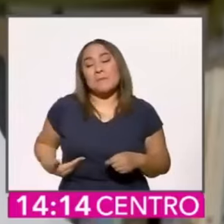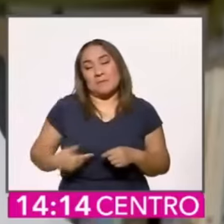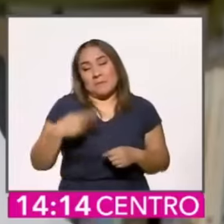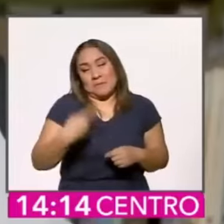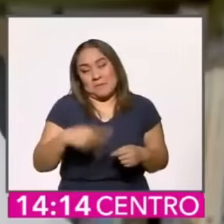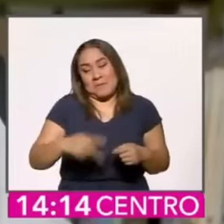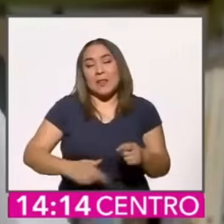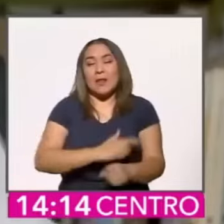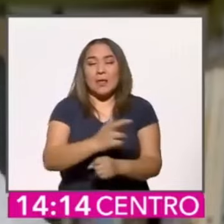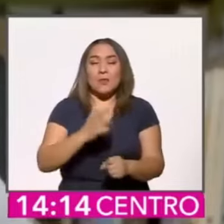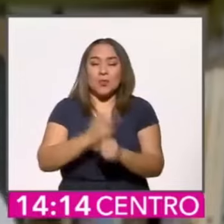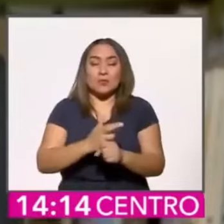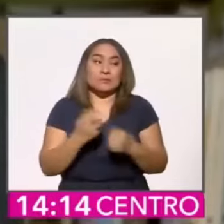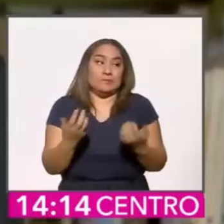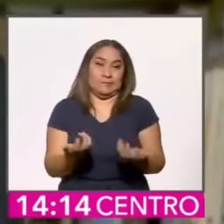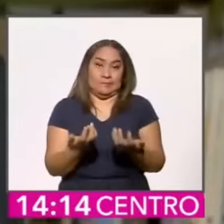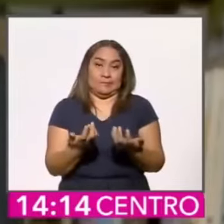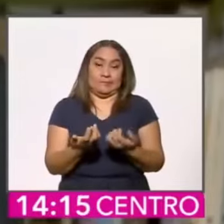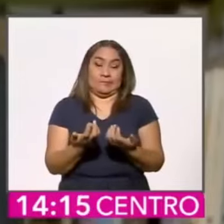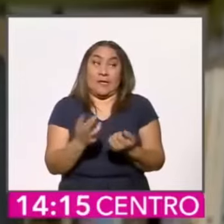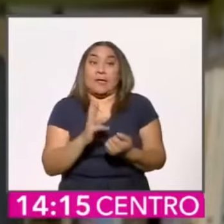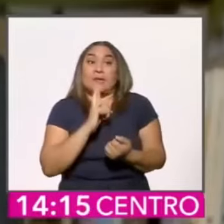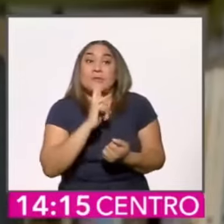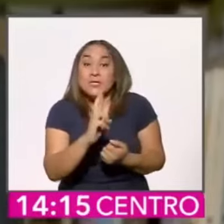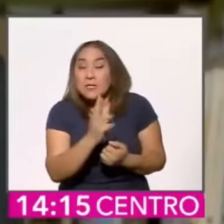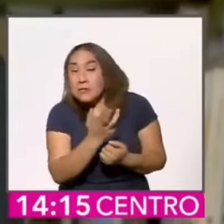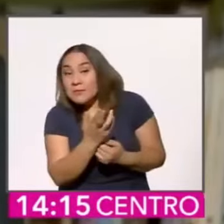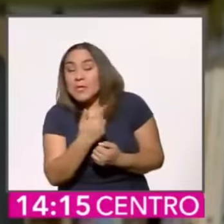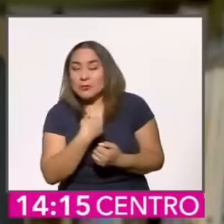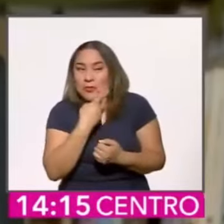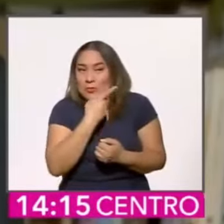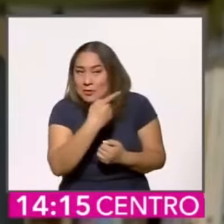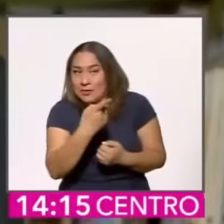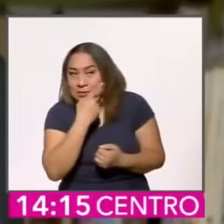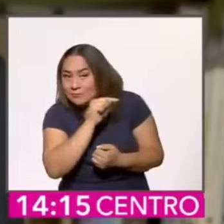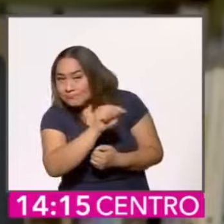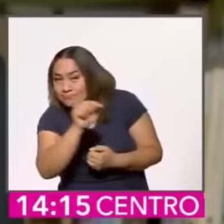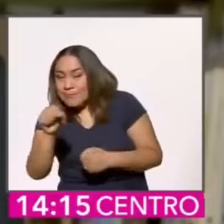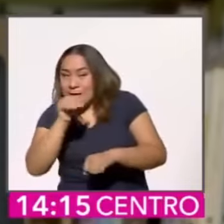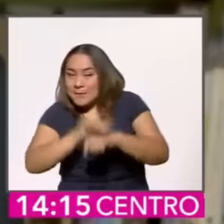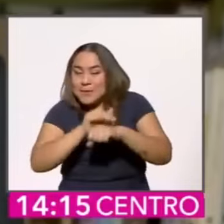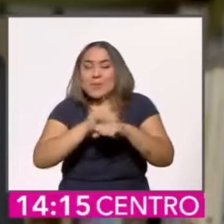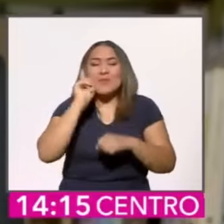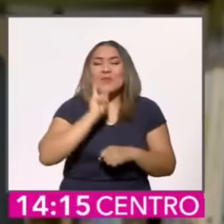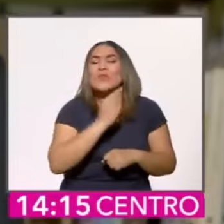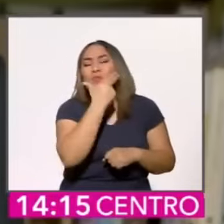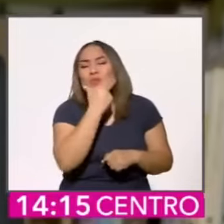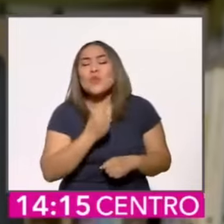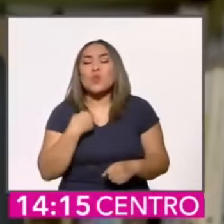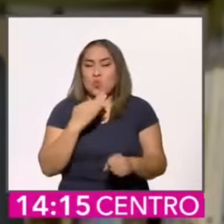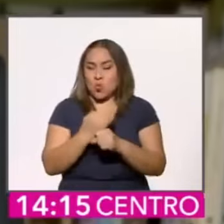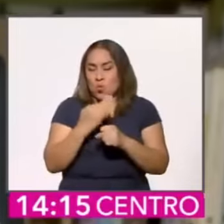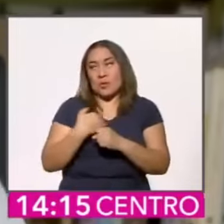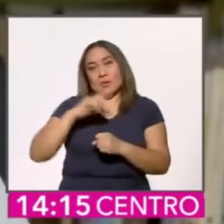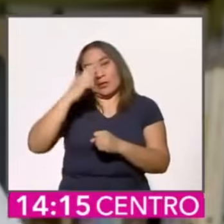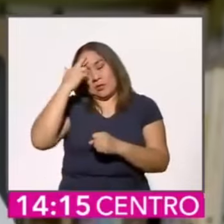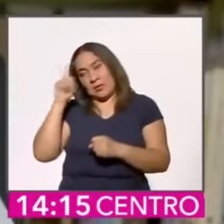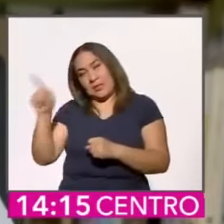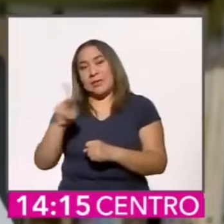La respuesta, les digo, amigas y amigos míos, y me permito recurrir a Bob Dylan